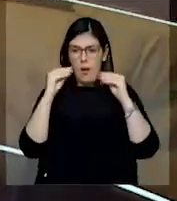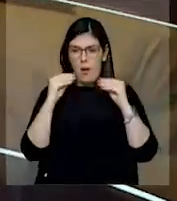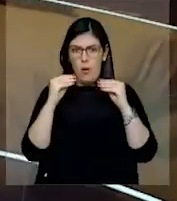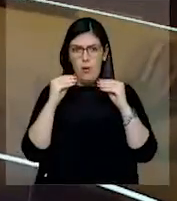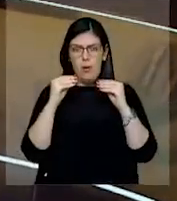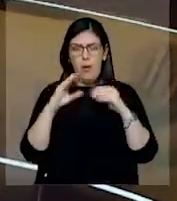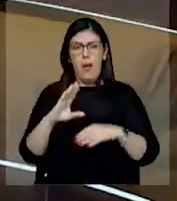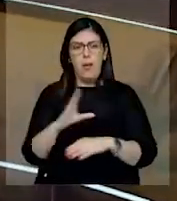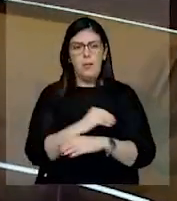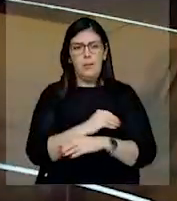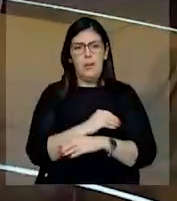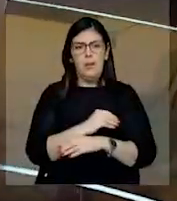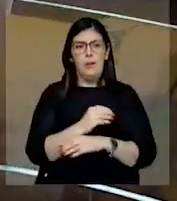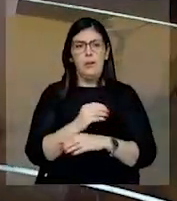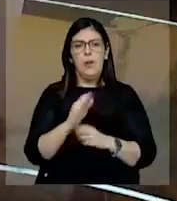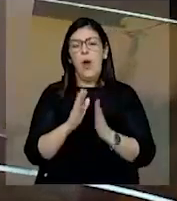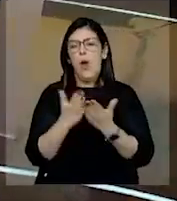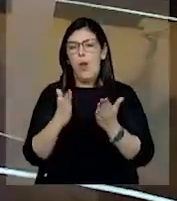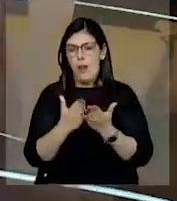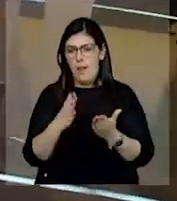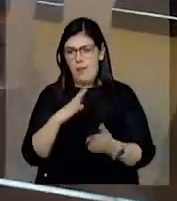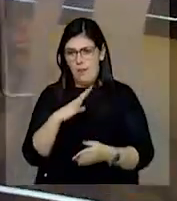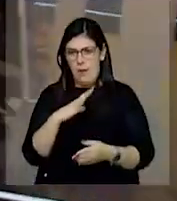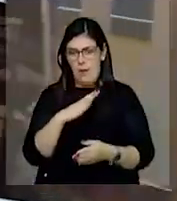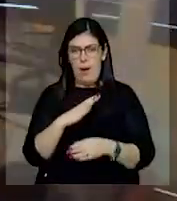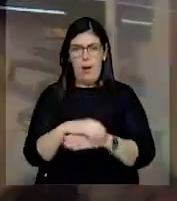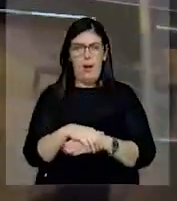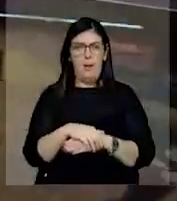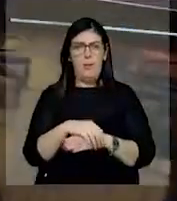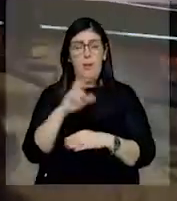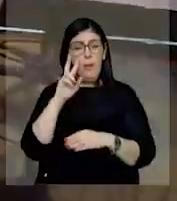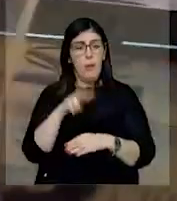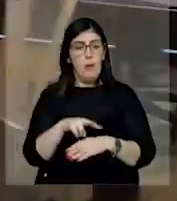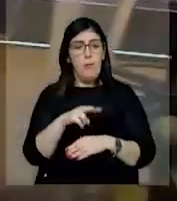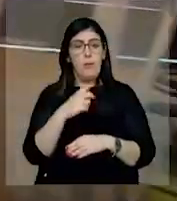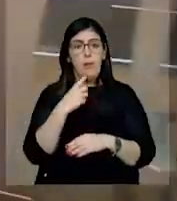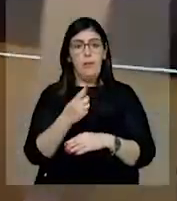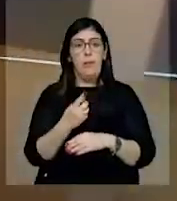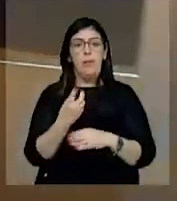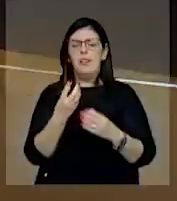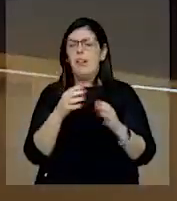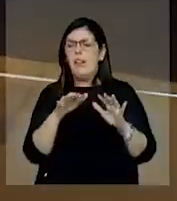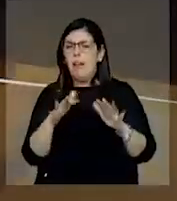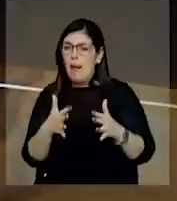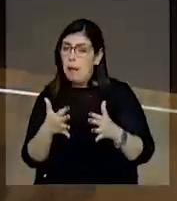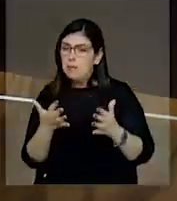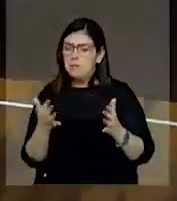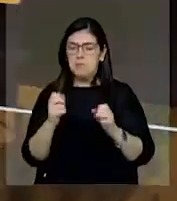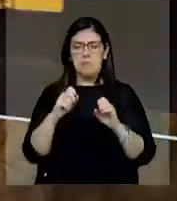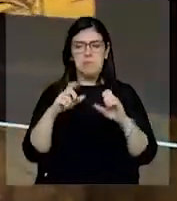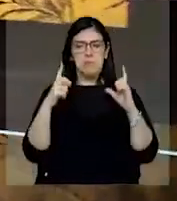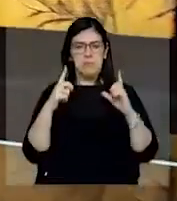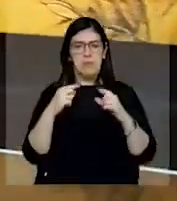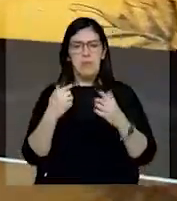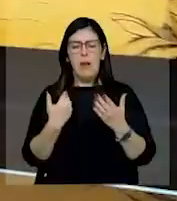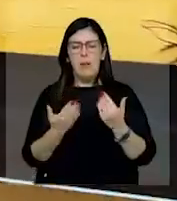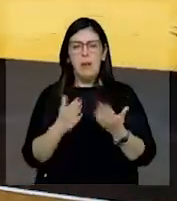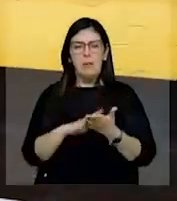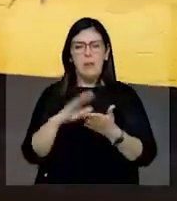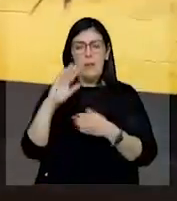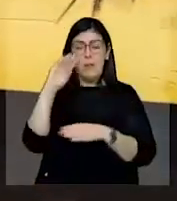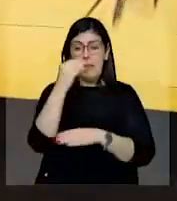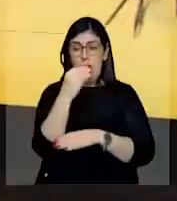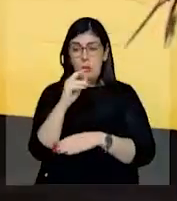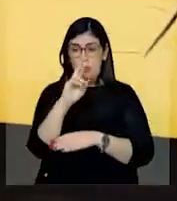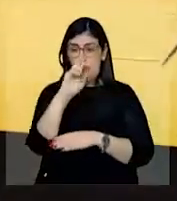Hoy estoy con libro. Muy bien. La verdad, un libro que cuando lo vi fue como, opa, ¿qué es esto? Y vamos a hablar de dinosaurios en